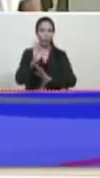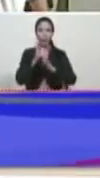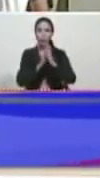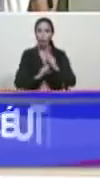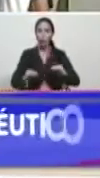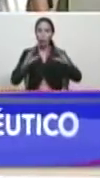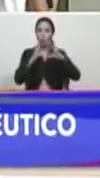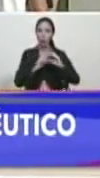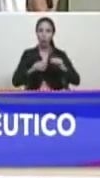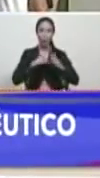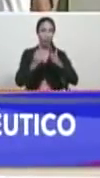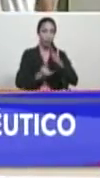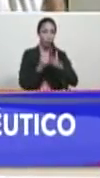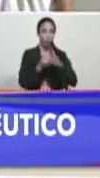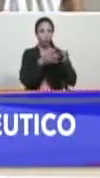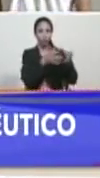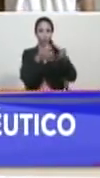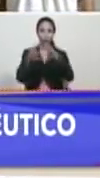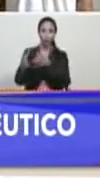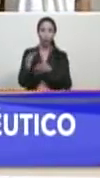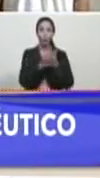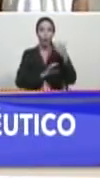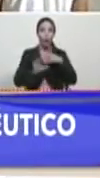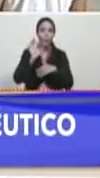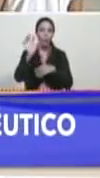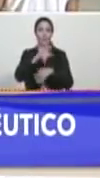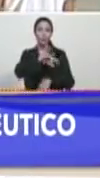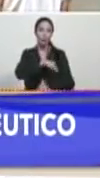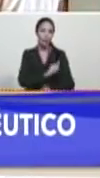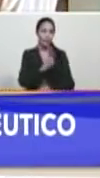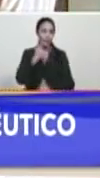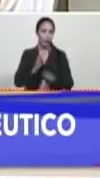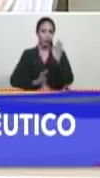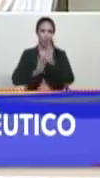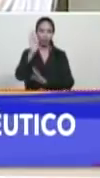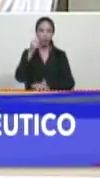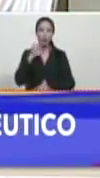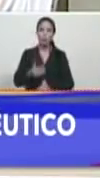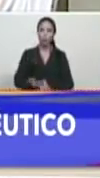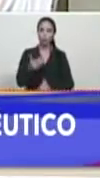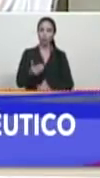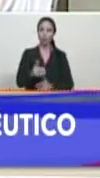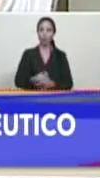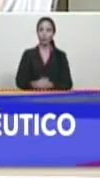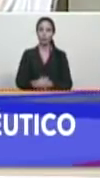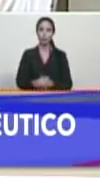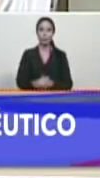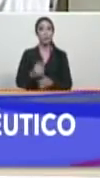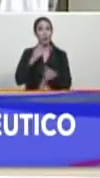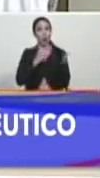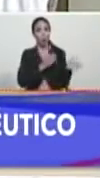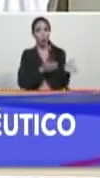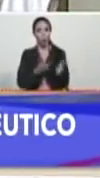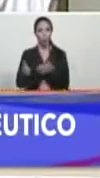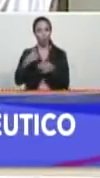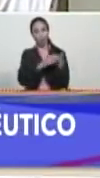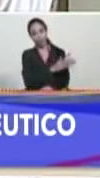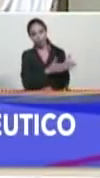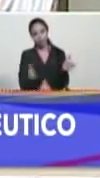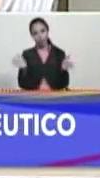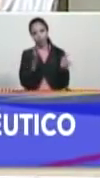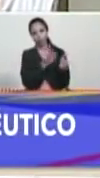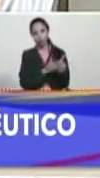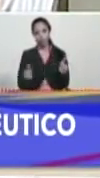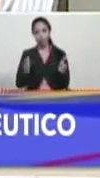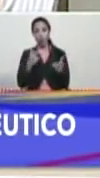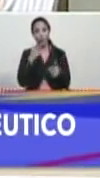las instituciones científicas del país y universidades, para nosotros ir ordenando el conjunto